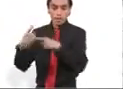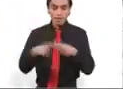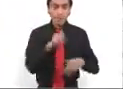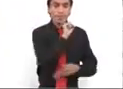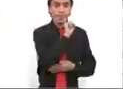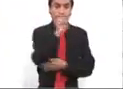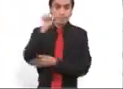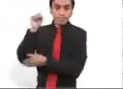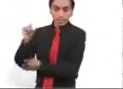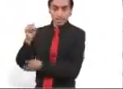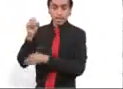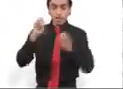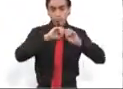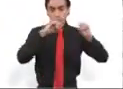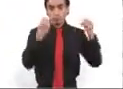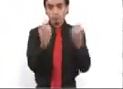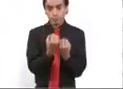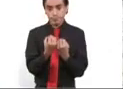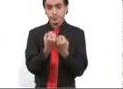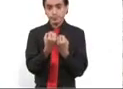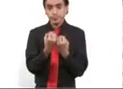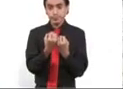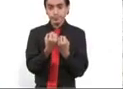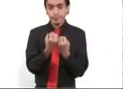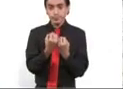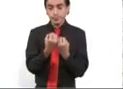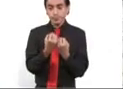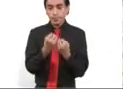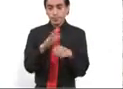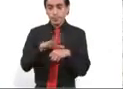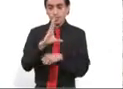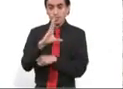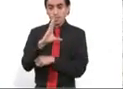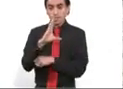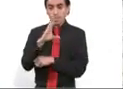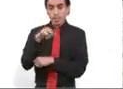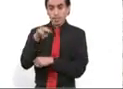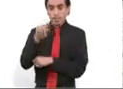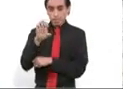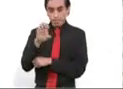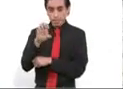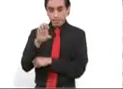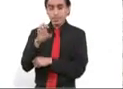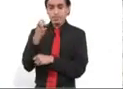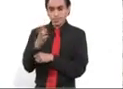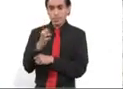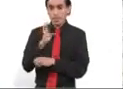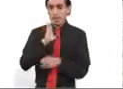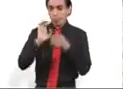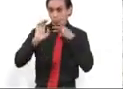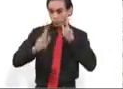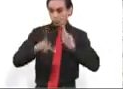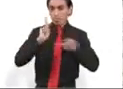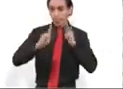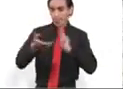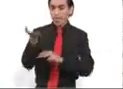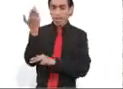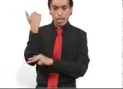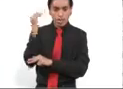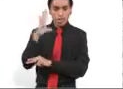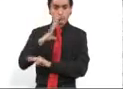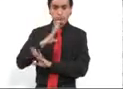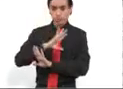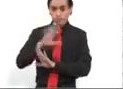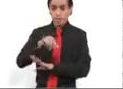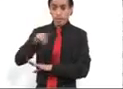sindicatos, organizaciones. En particular, con el CENTE establecimos conversación desde hace tiempo.